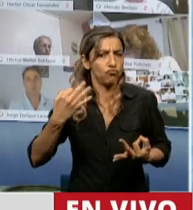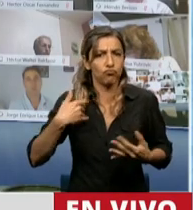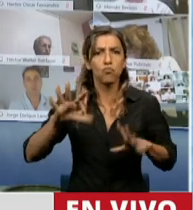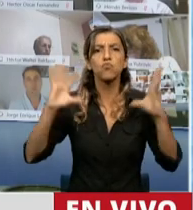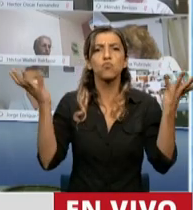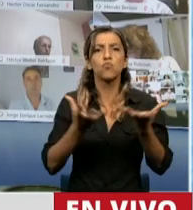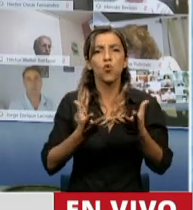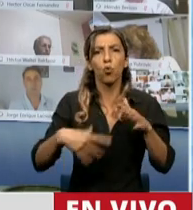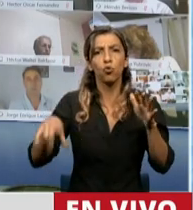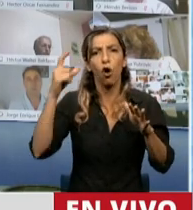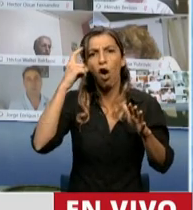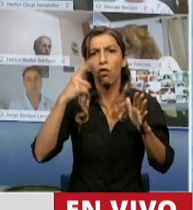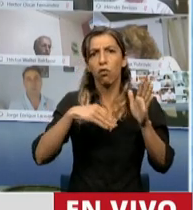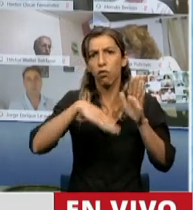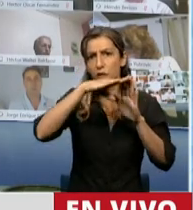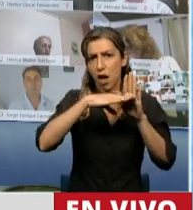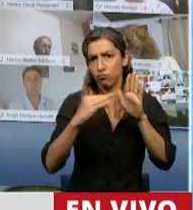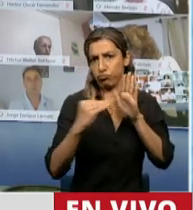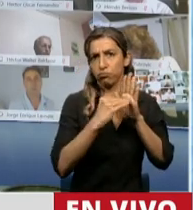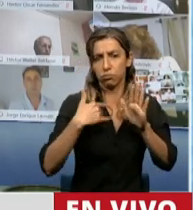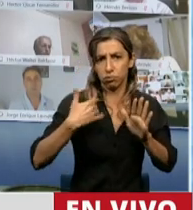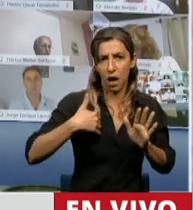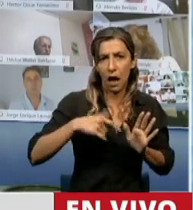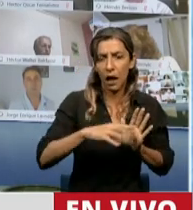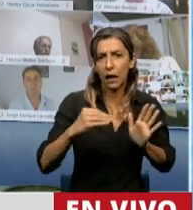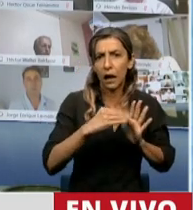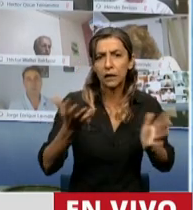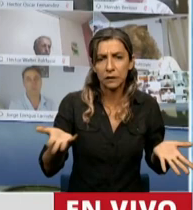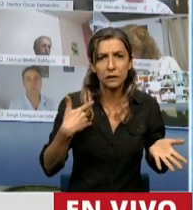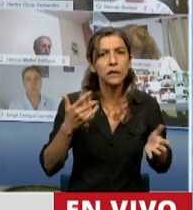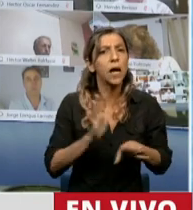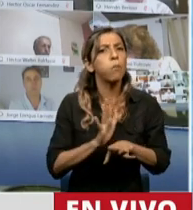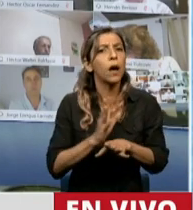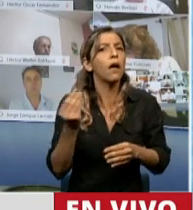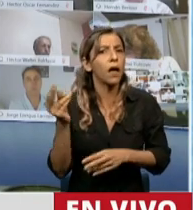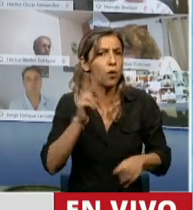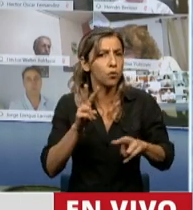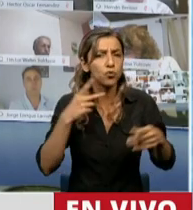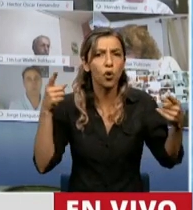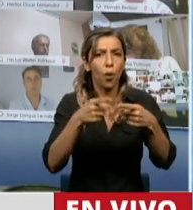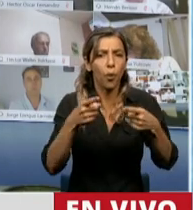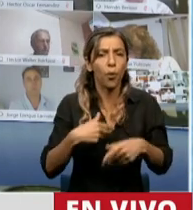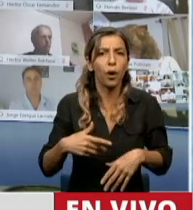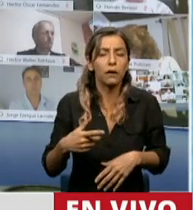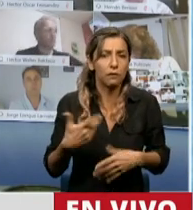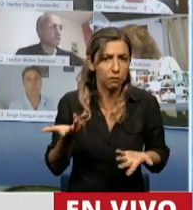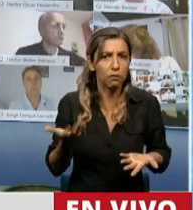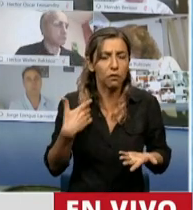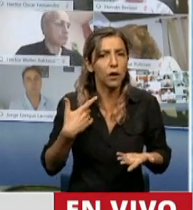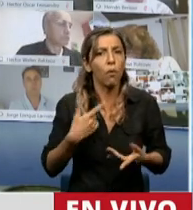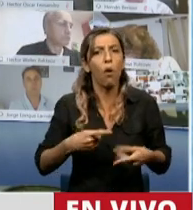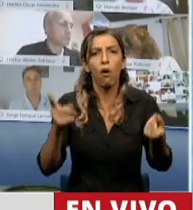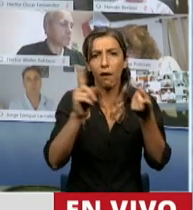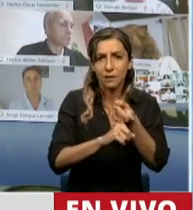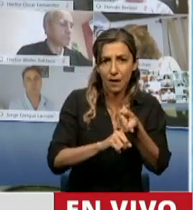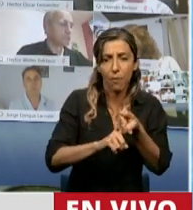mundo en tener matrimonio igualitario. Así que nadie les puede decir que si hay pocos países que vayan avanzando en esto es que no se puede. ¿Cuántos